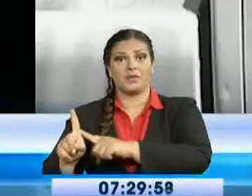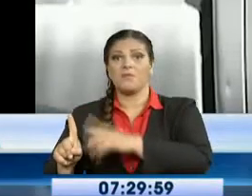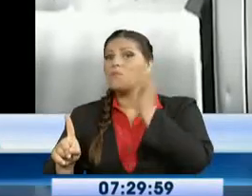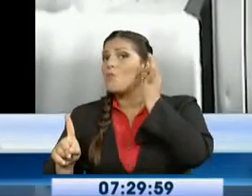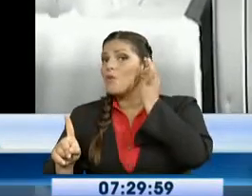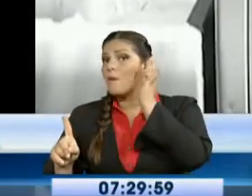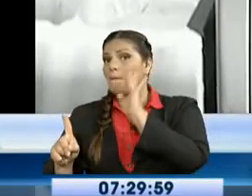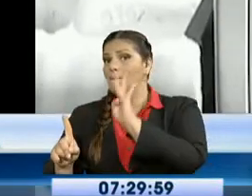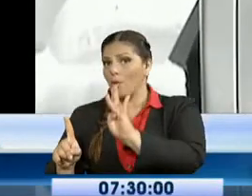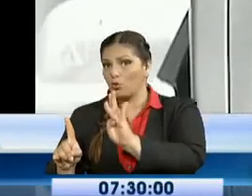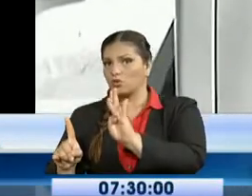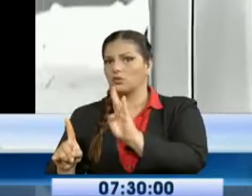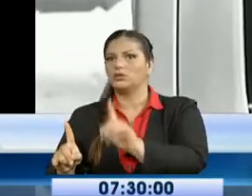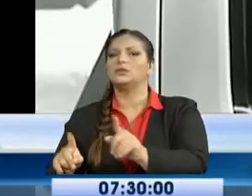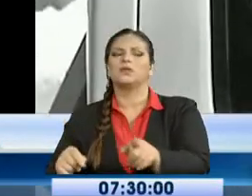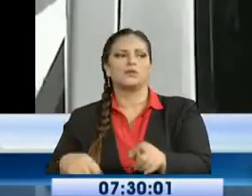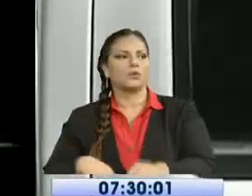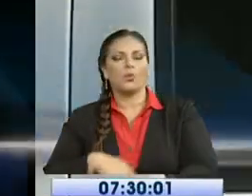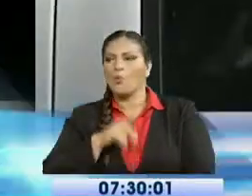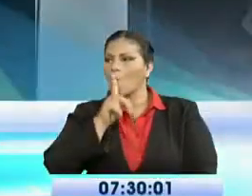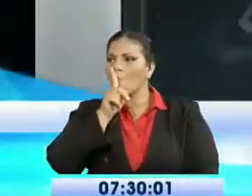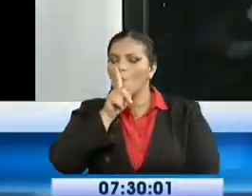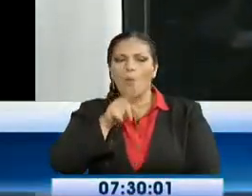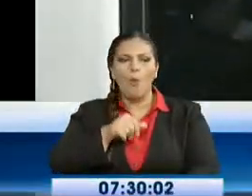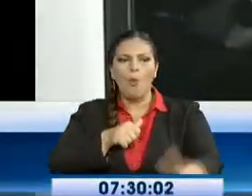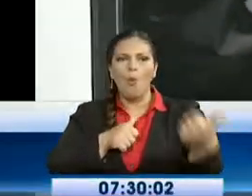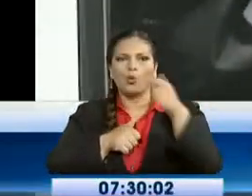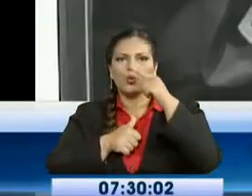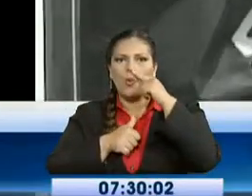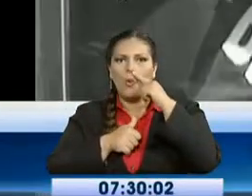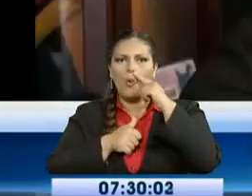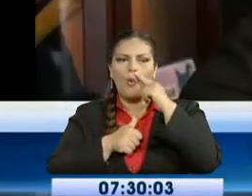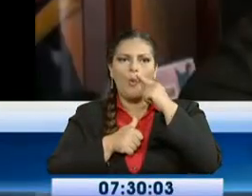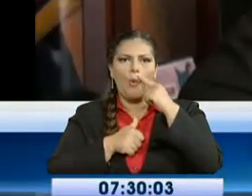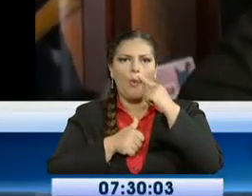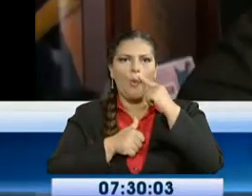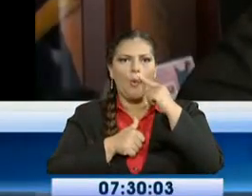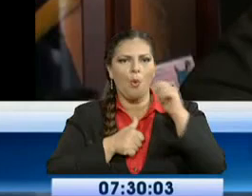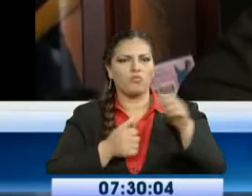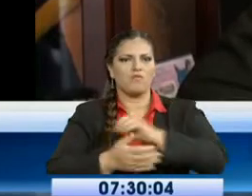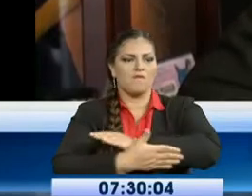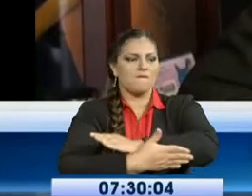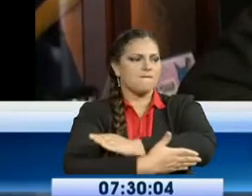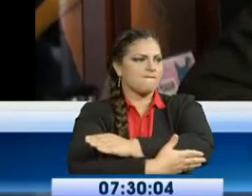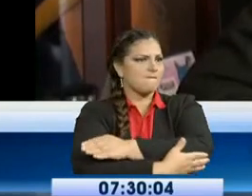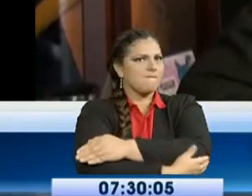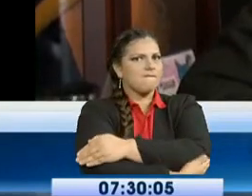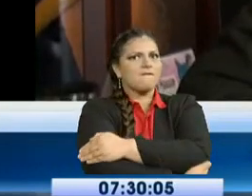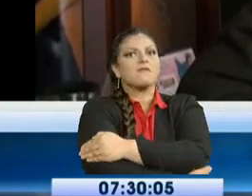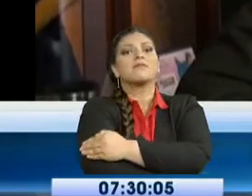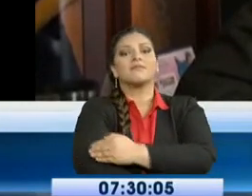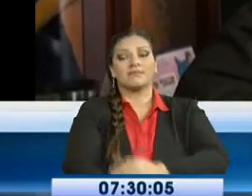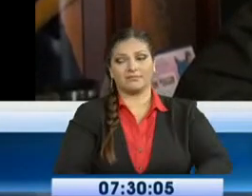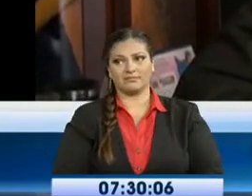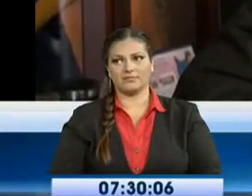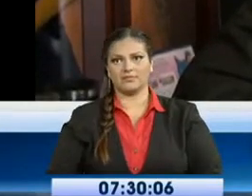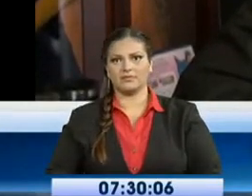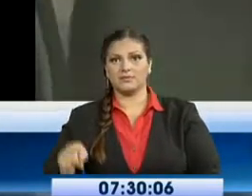en la ciudad de Riobamba, a otro ciudadano, supuestamente por situaciones de